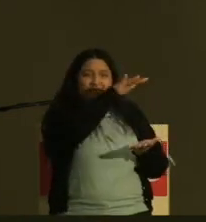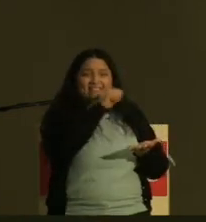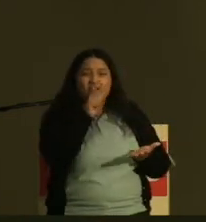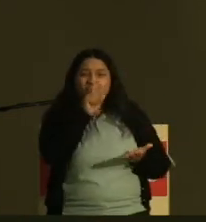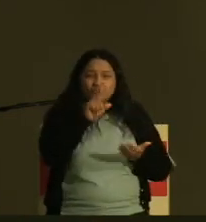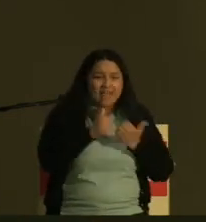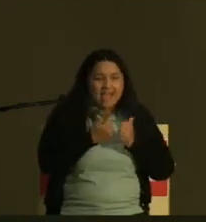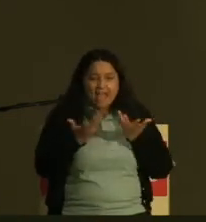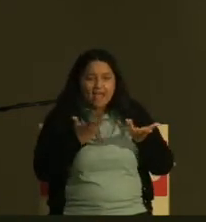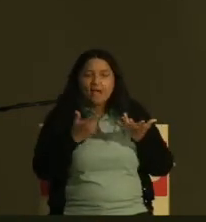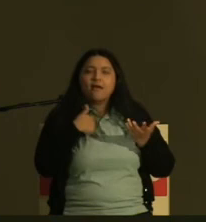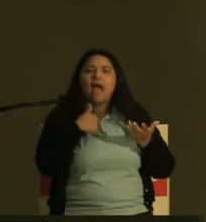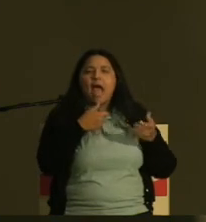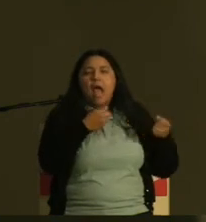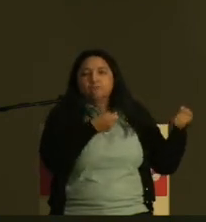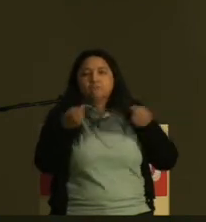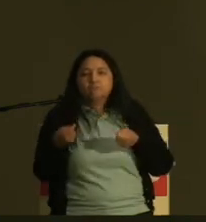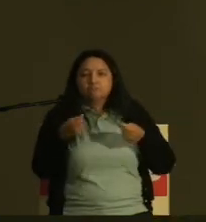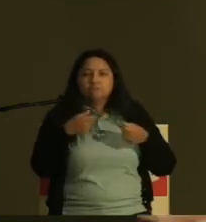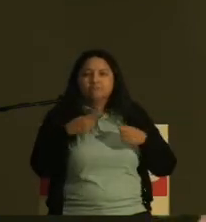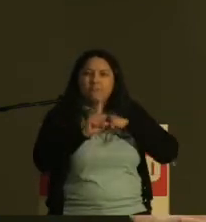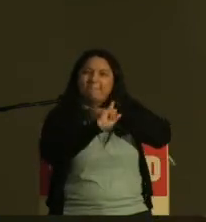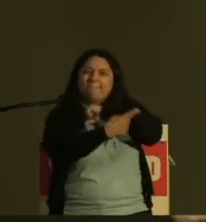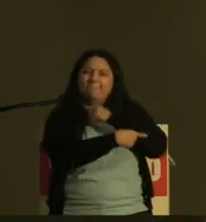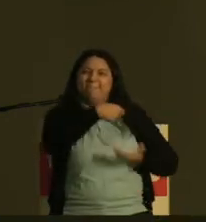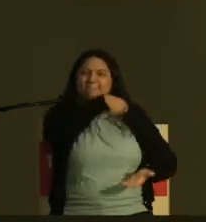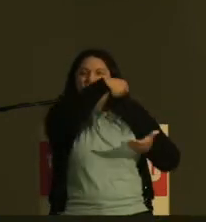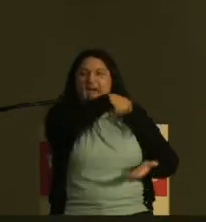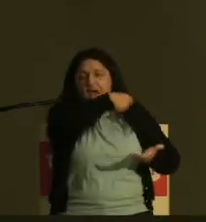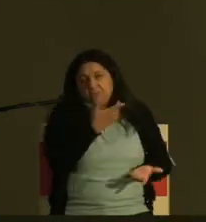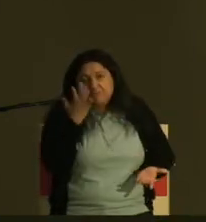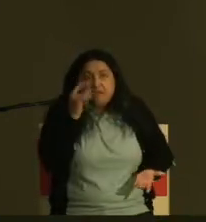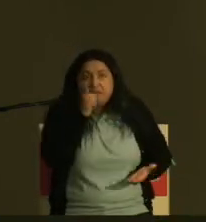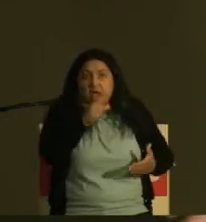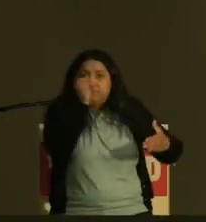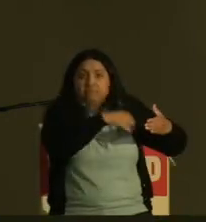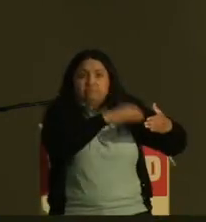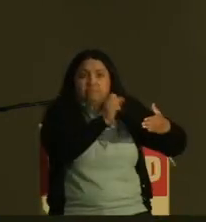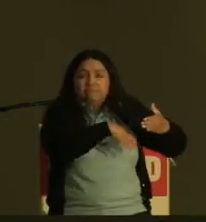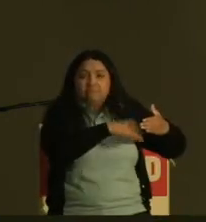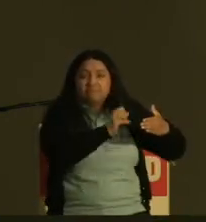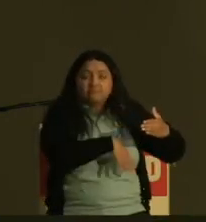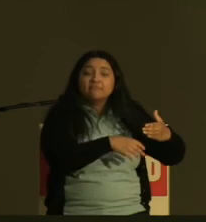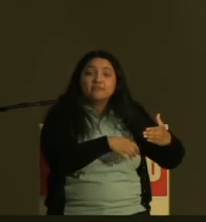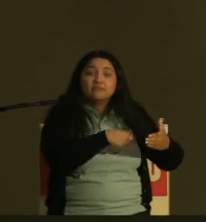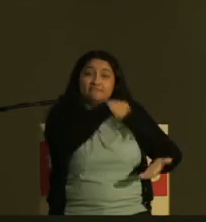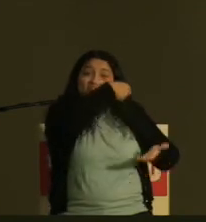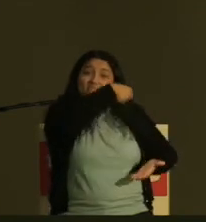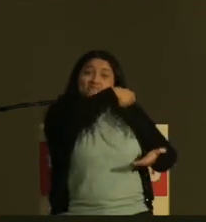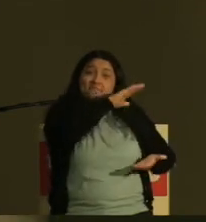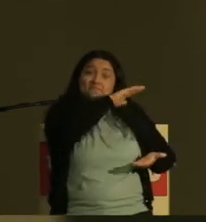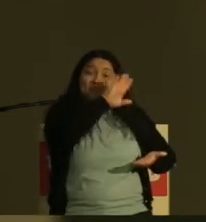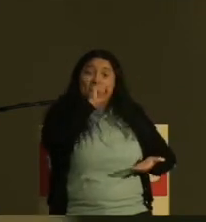basura real, ¿no? Dije, ah, pero eso es muy práctico para llevar las hojas, ¿no? Entonces puse todas las hojas en la hoja de basura, en la bolsa de basura, y la envolví